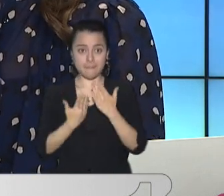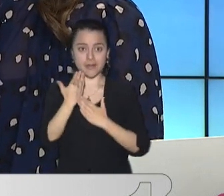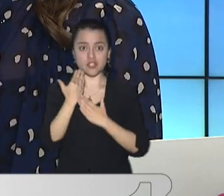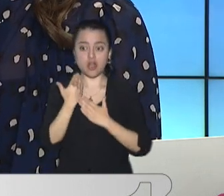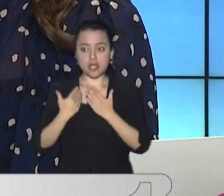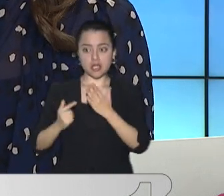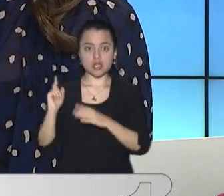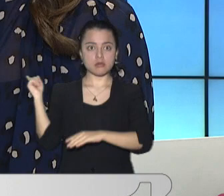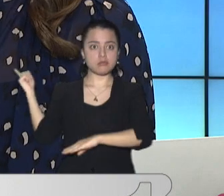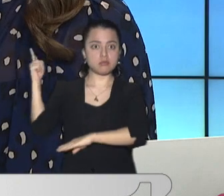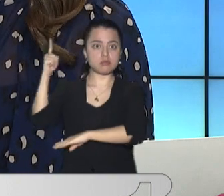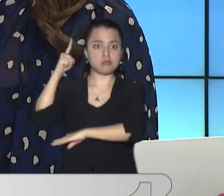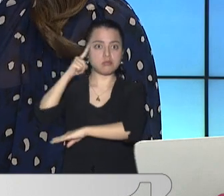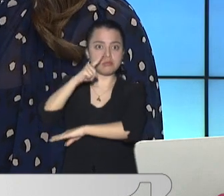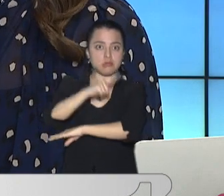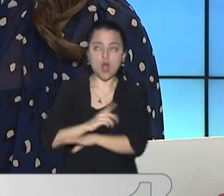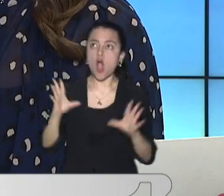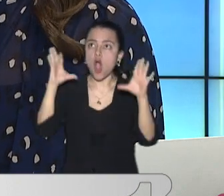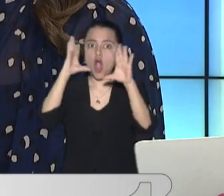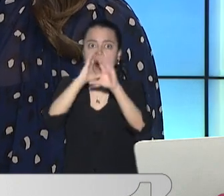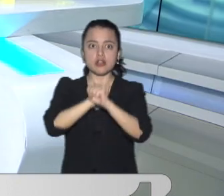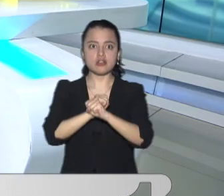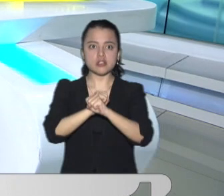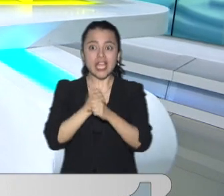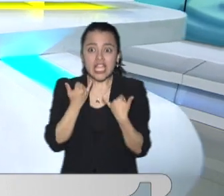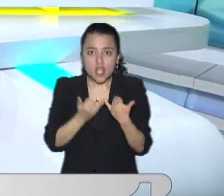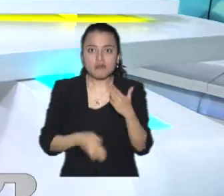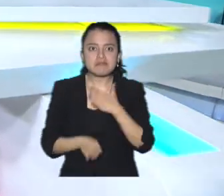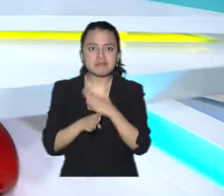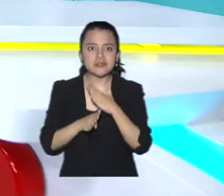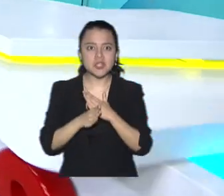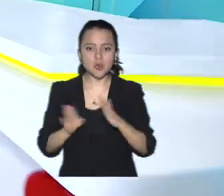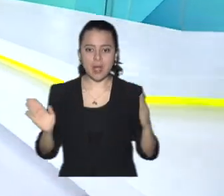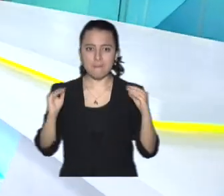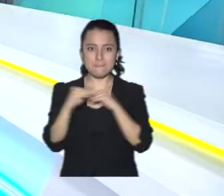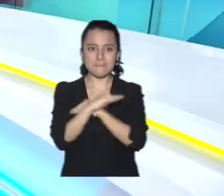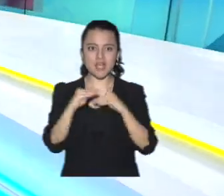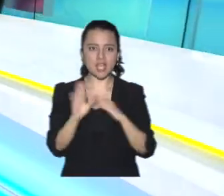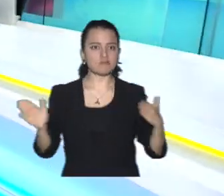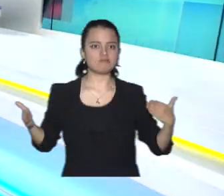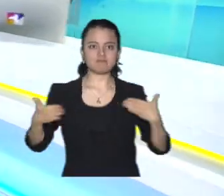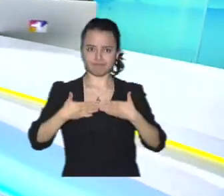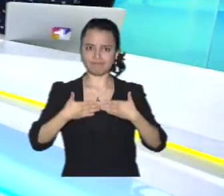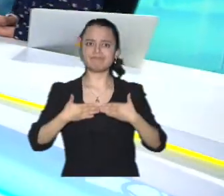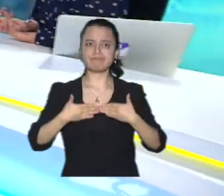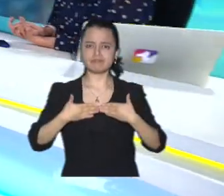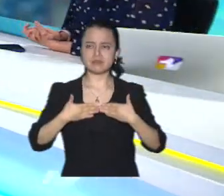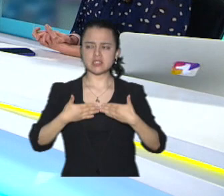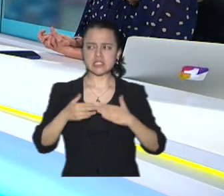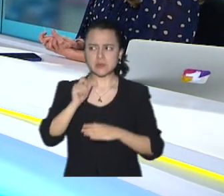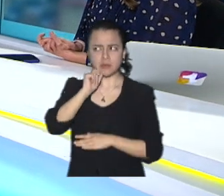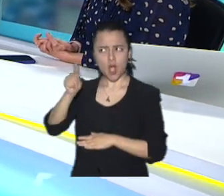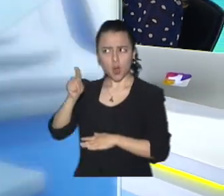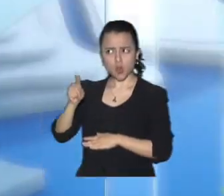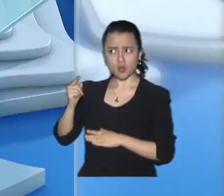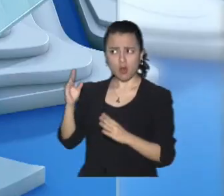conduce a la zona industrial y la tienen bloqueada. Tatiana Rodríguez, buenas tardes. ¿Qué ha pasado? ¿Se ha logrado un acuerdo con la